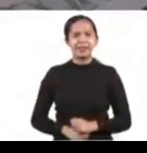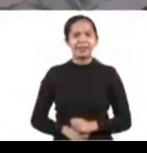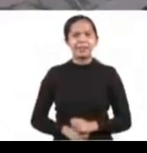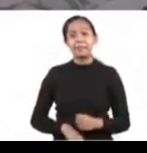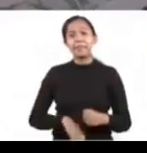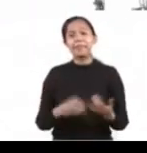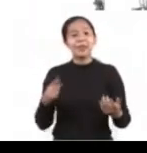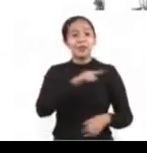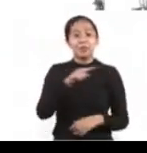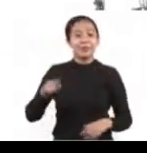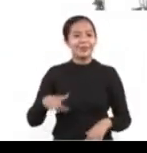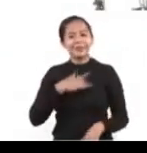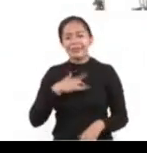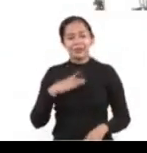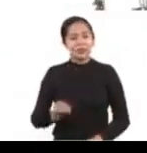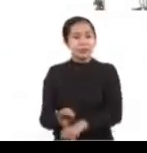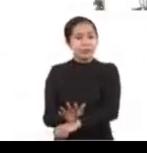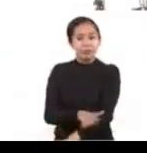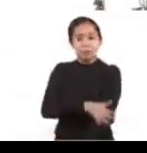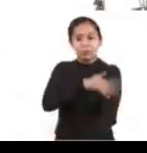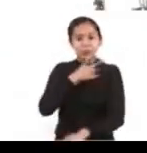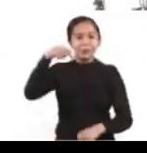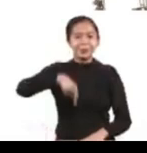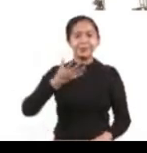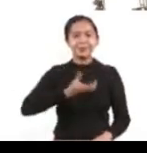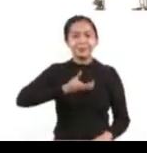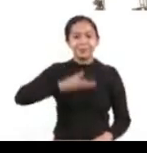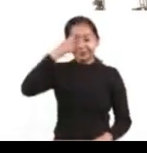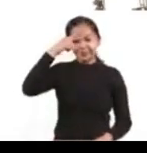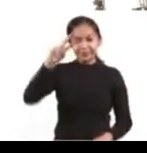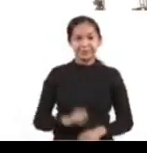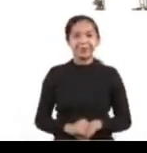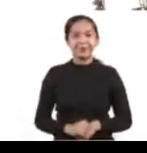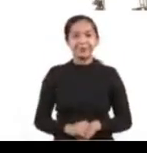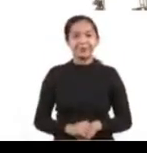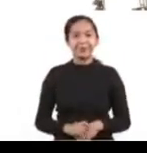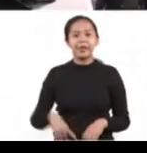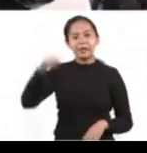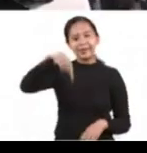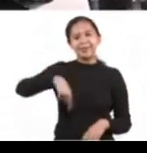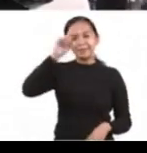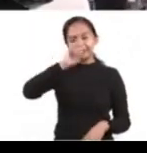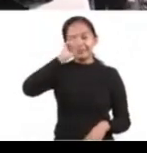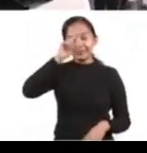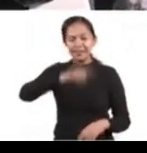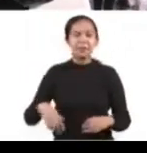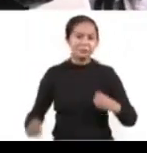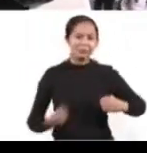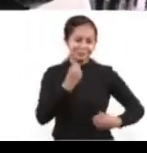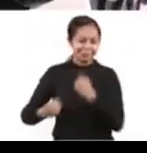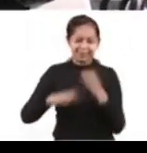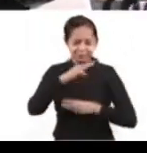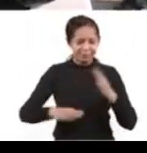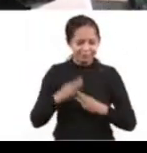Las emociones puestas en el Zócalo de la Ciudad de México, Consejo Mundial de Boxeo, Gobierno de la Ciudad de